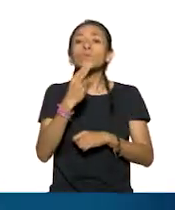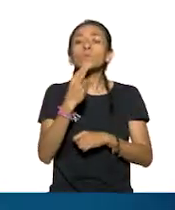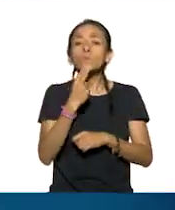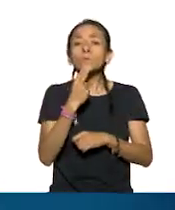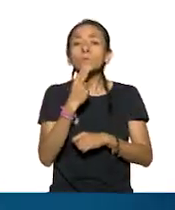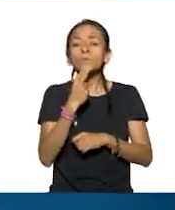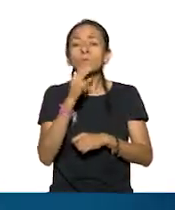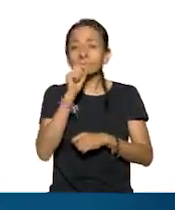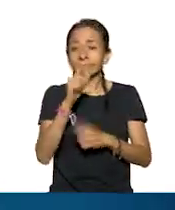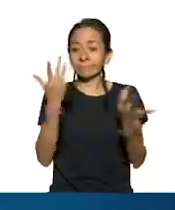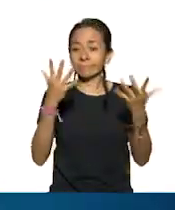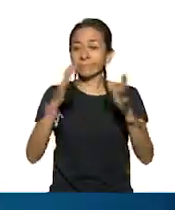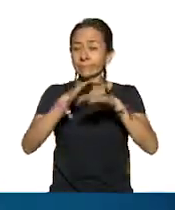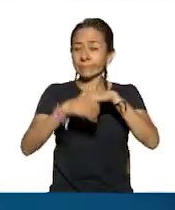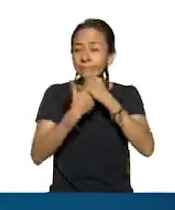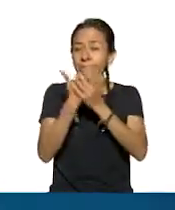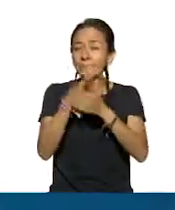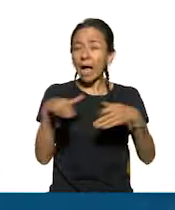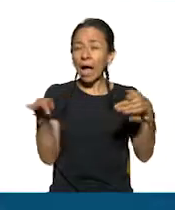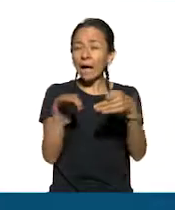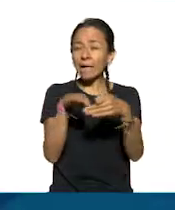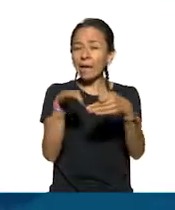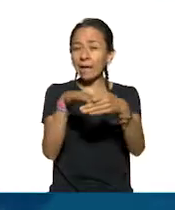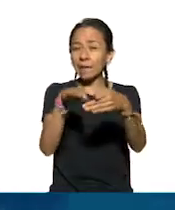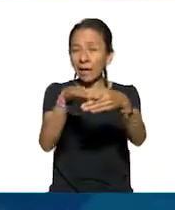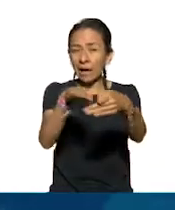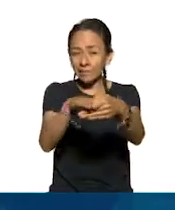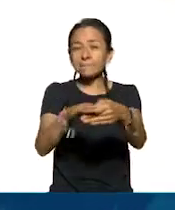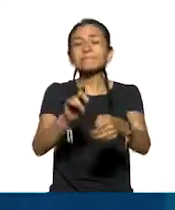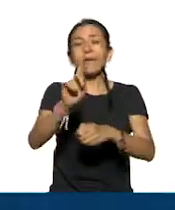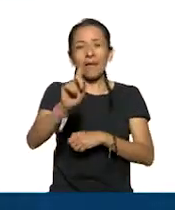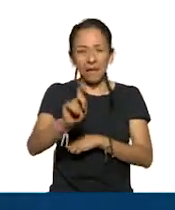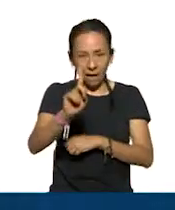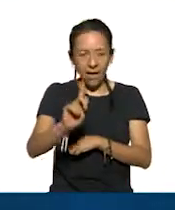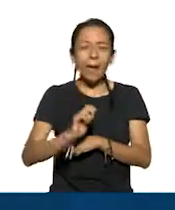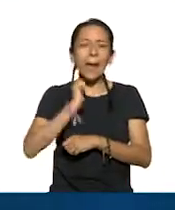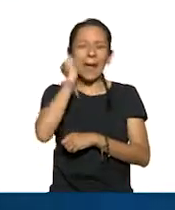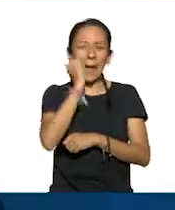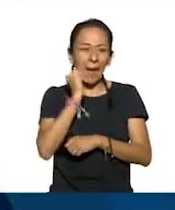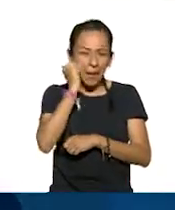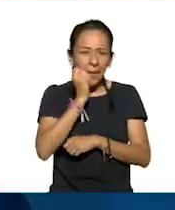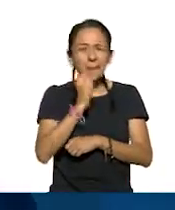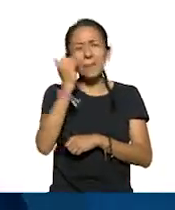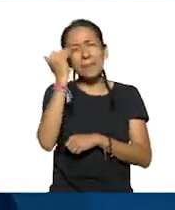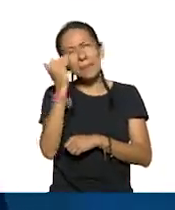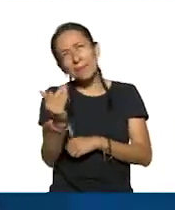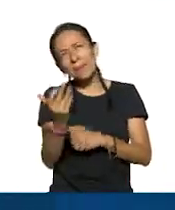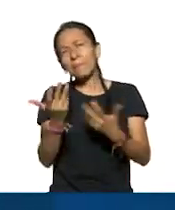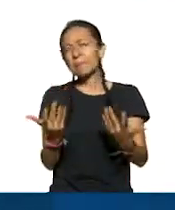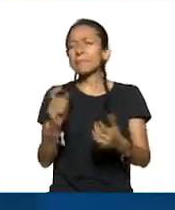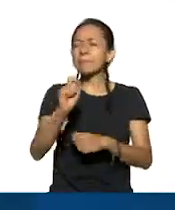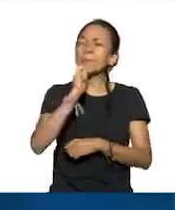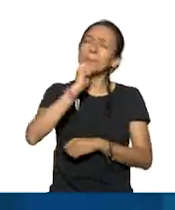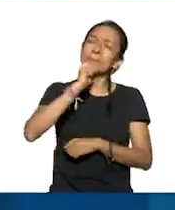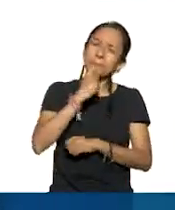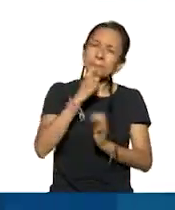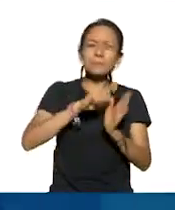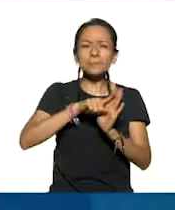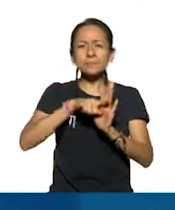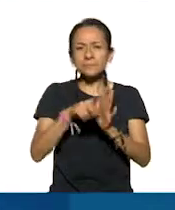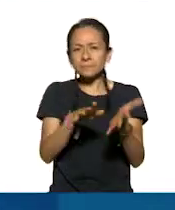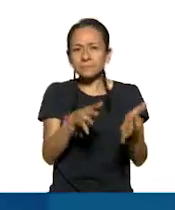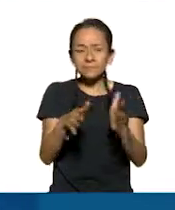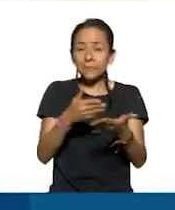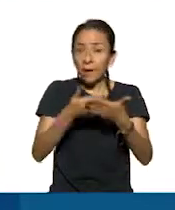cubrebocas. Lava tus manos frecuentemente con agua y con jabón, por lo menos durante 20 segundos. Ahora